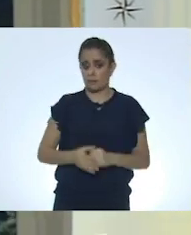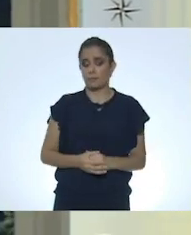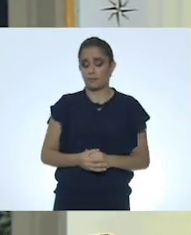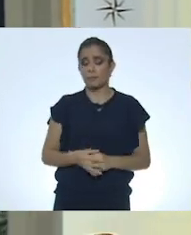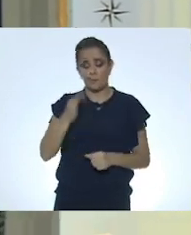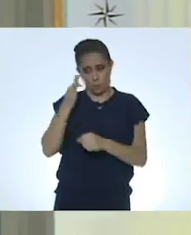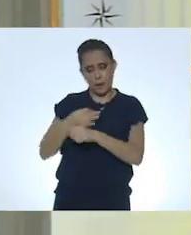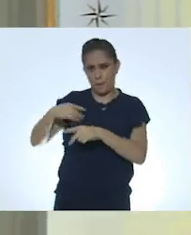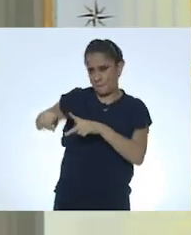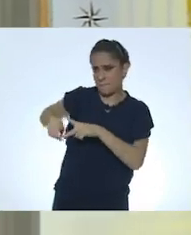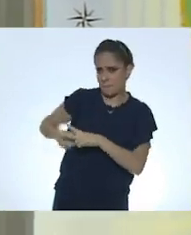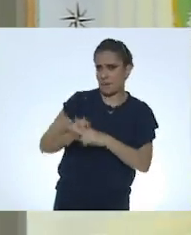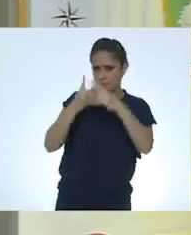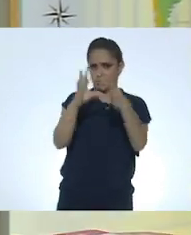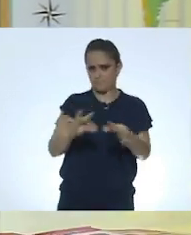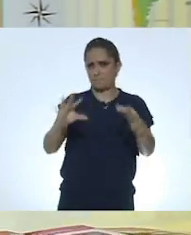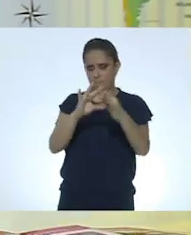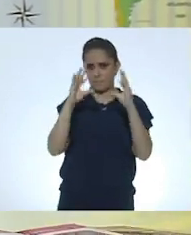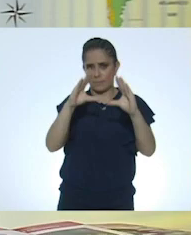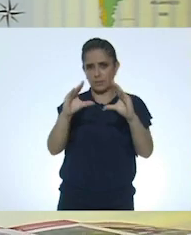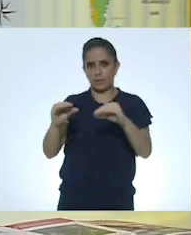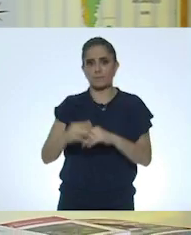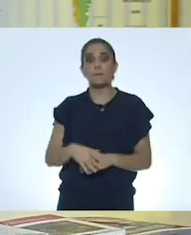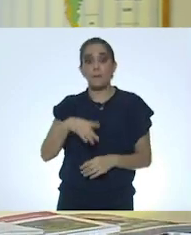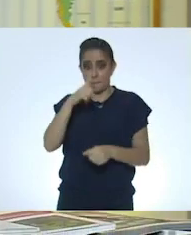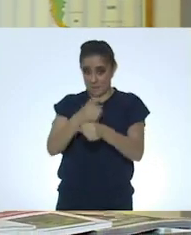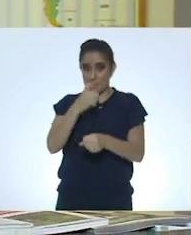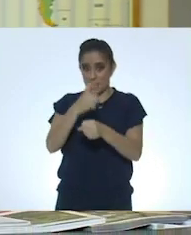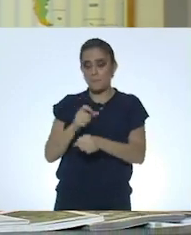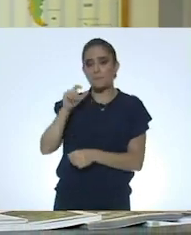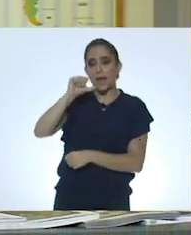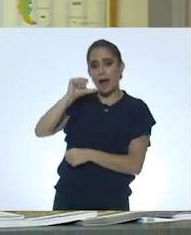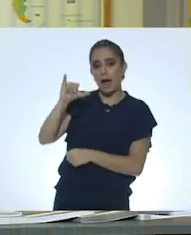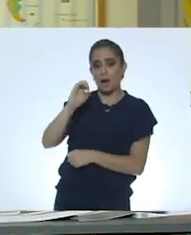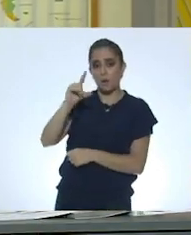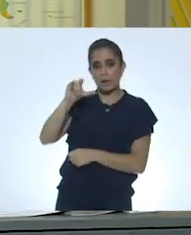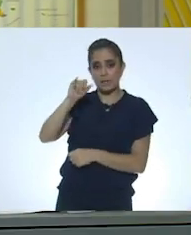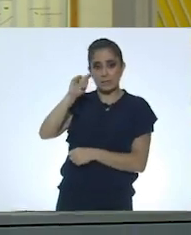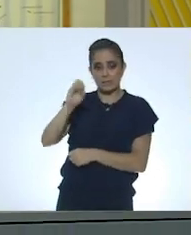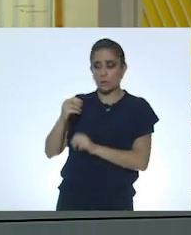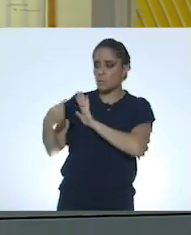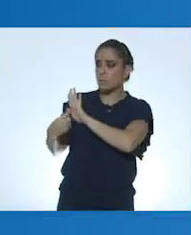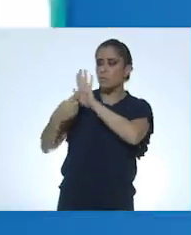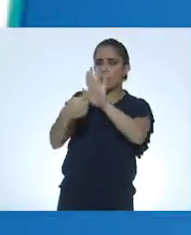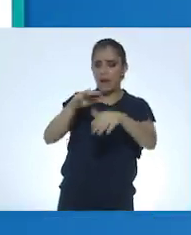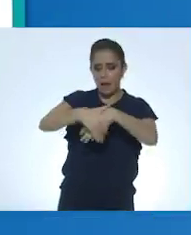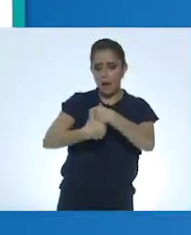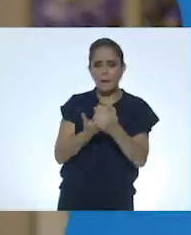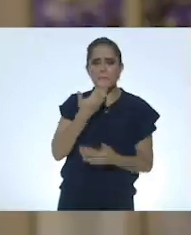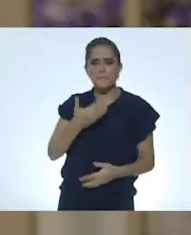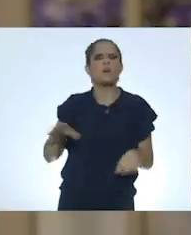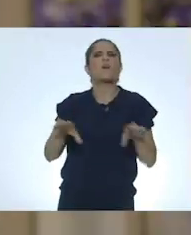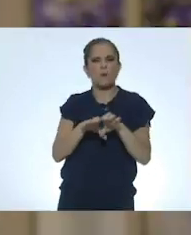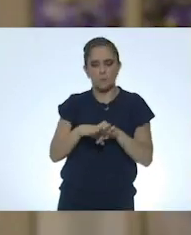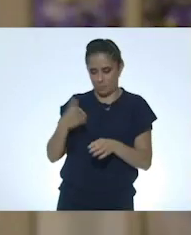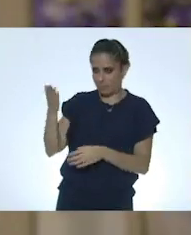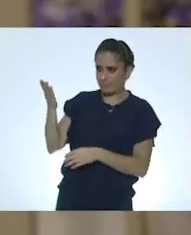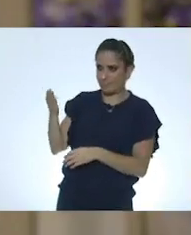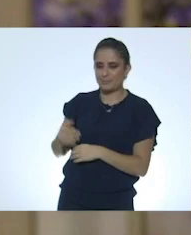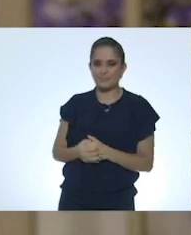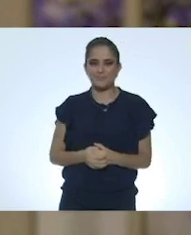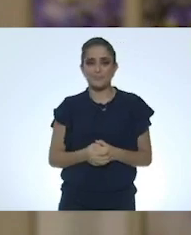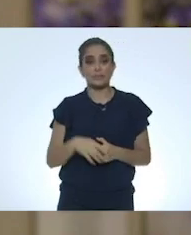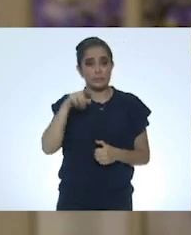pero antes, escuchemos lo que Ajolisto tiene que decirnos sobre el lavado de nuestras manos. Lava muy bien